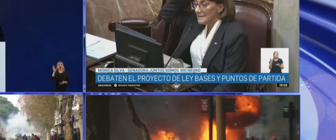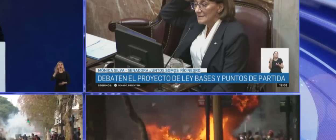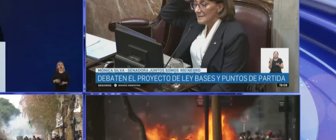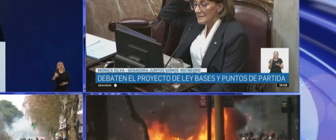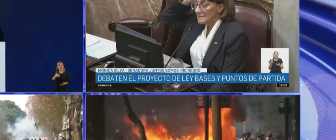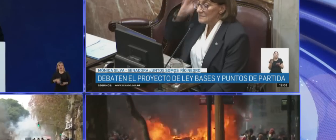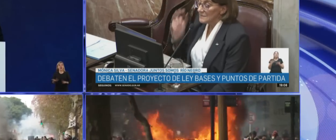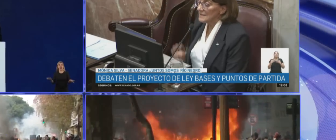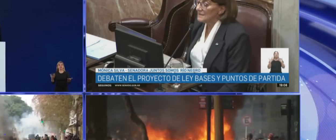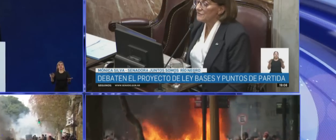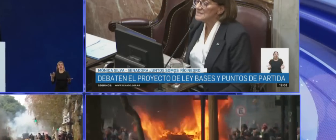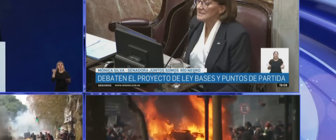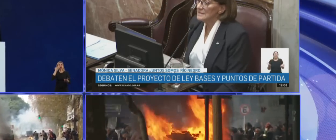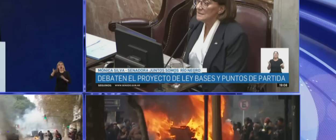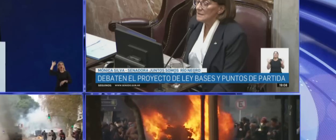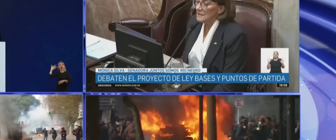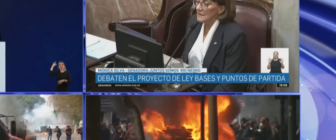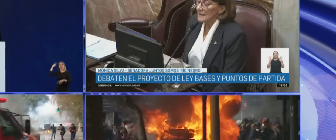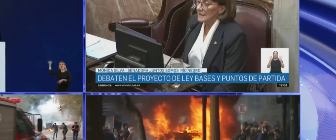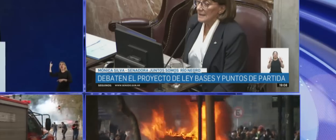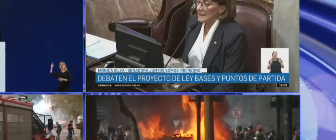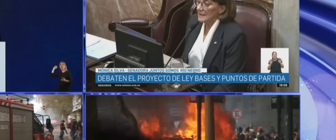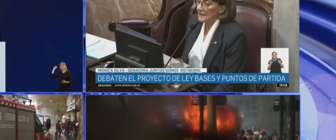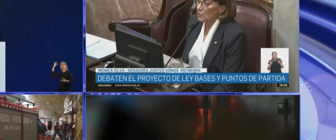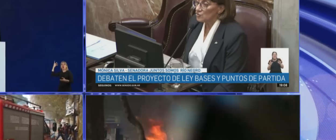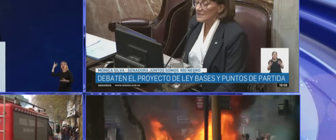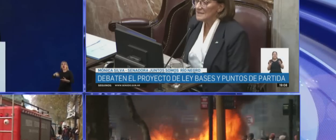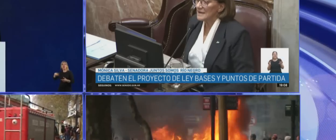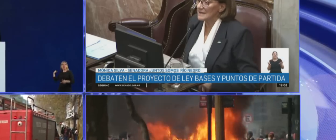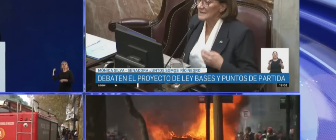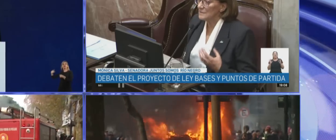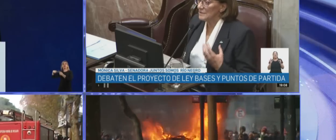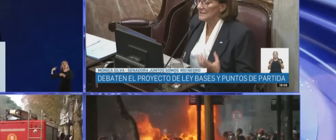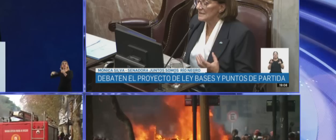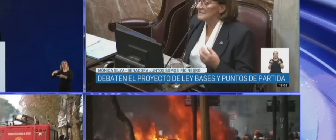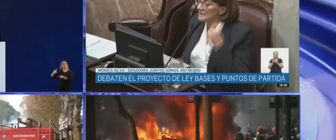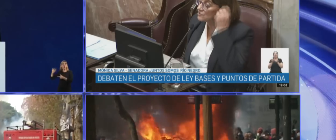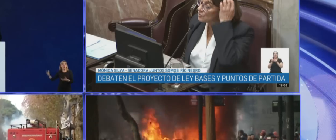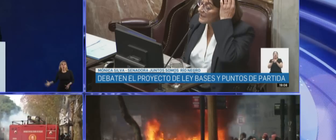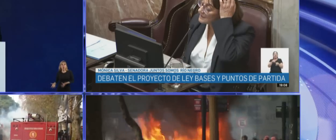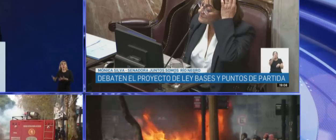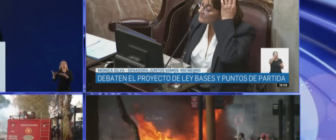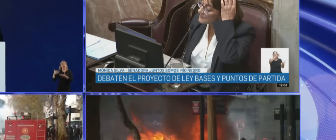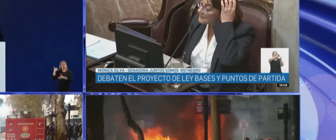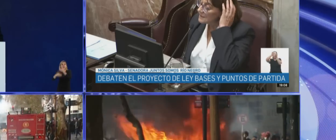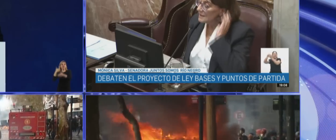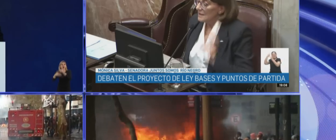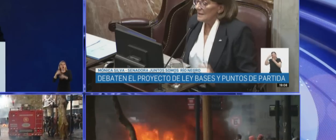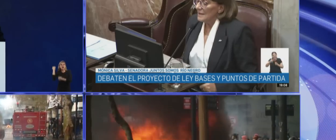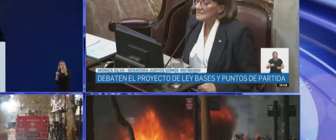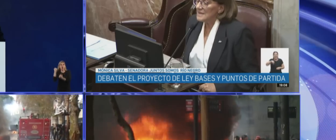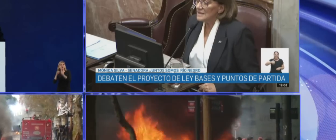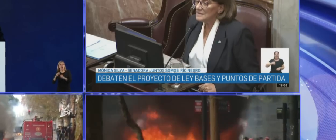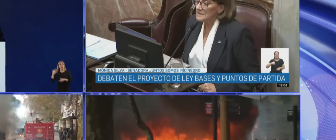estamos reencontrando con las ideas que hicieron del occidente moderno la hazaña civilizatoria y de desarrollo económico más grande de la historia humana.